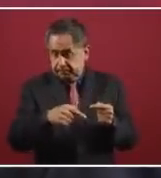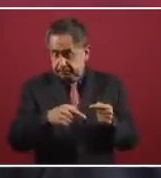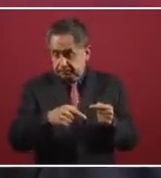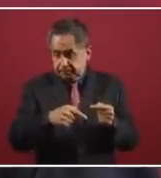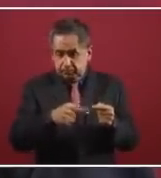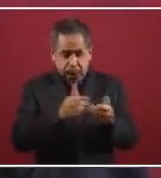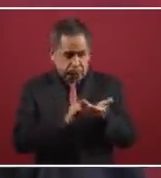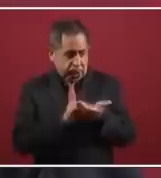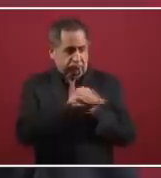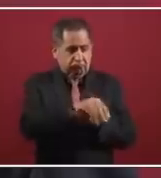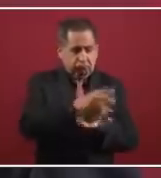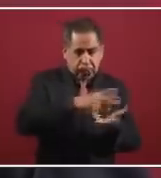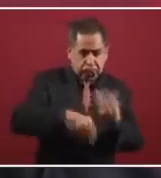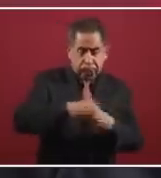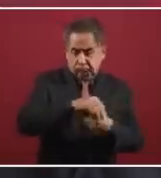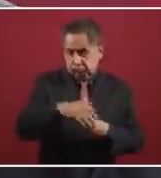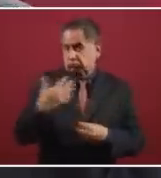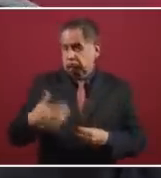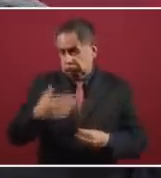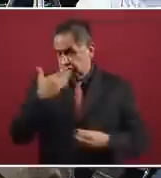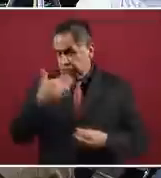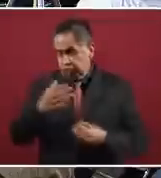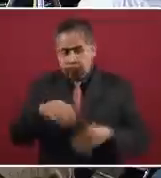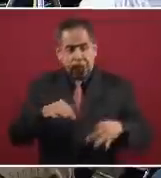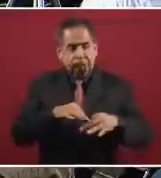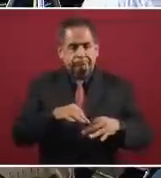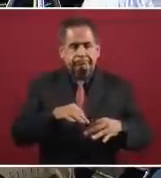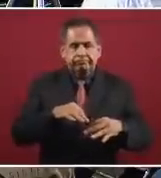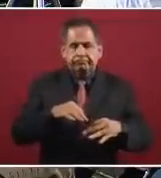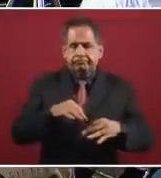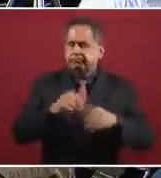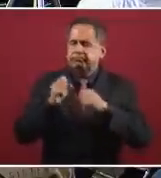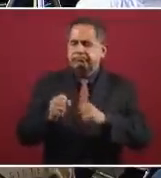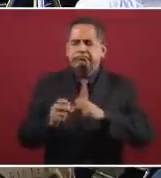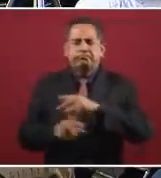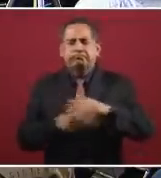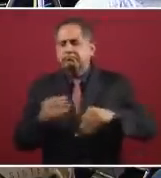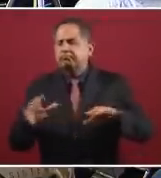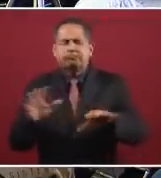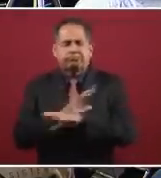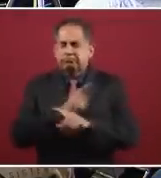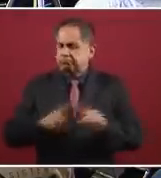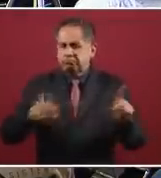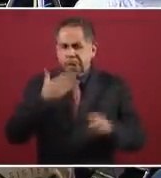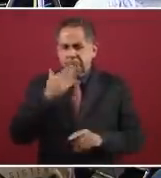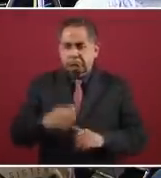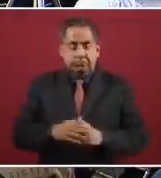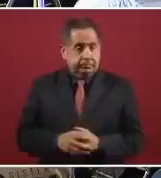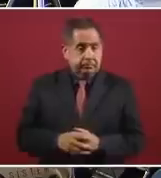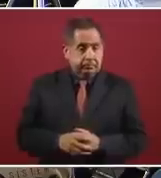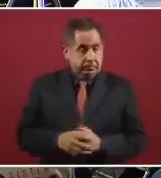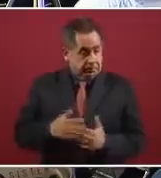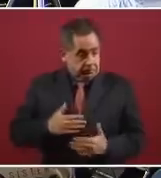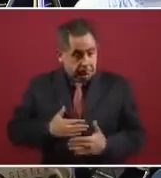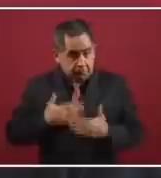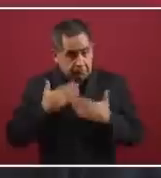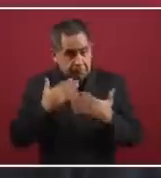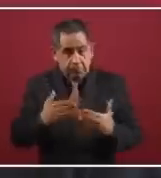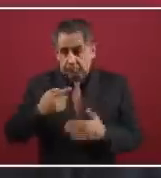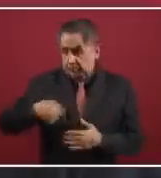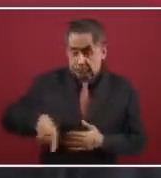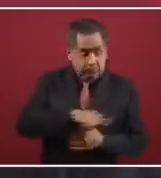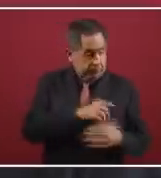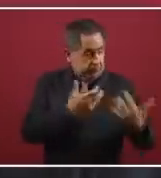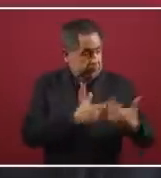de inversión muy importante, las cosas serán muy diferentes. Ahora, que si hay confianza por parte de